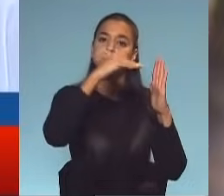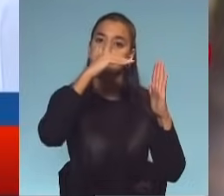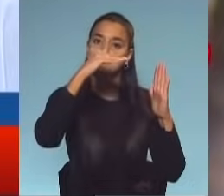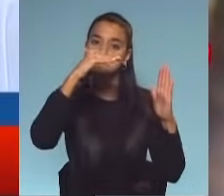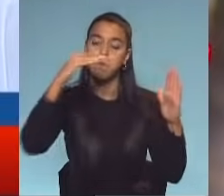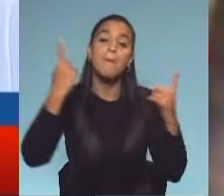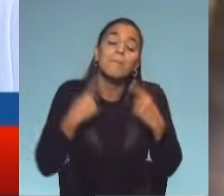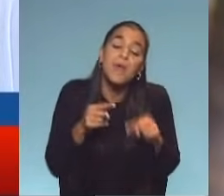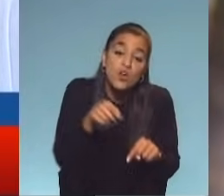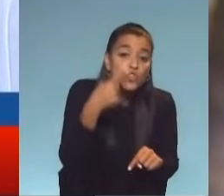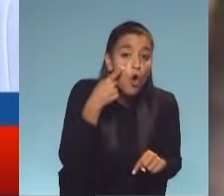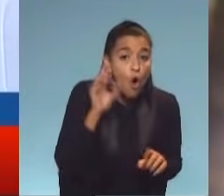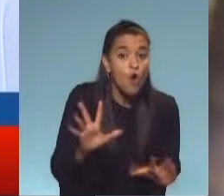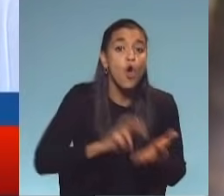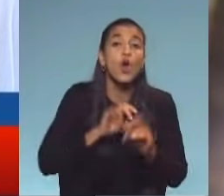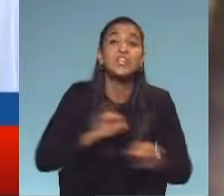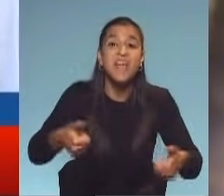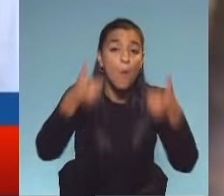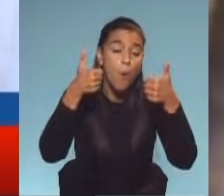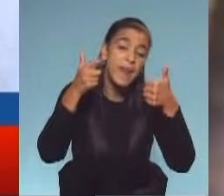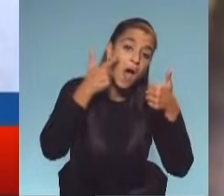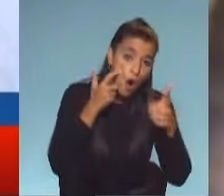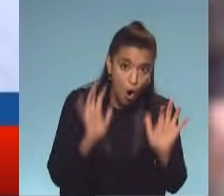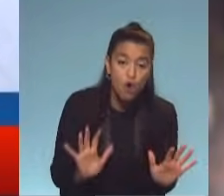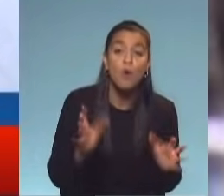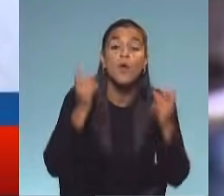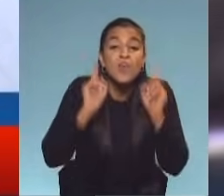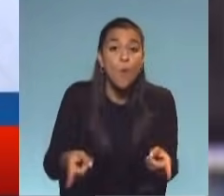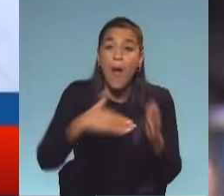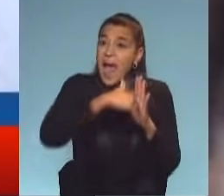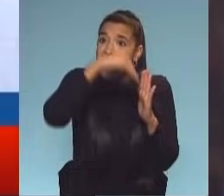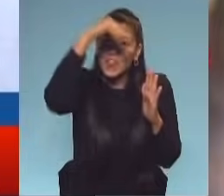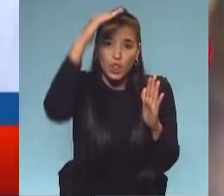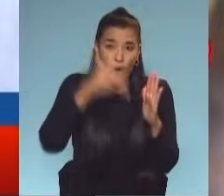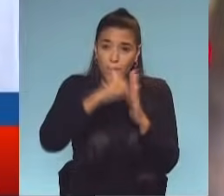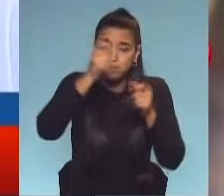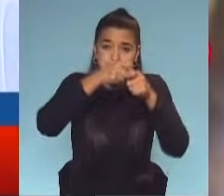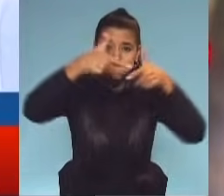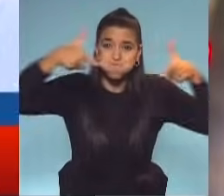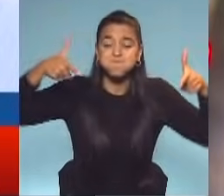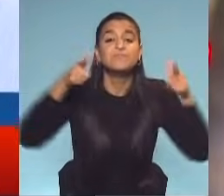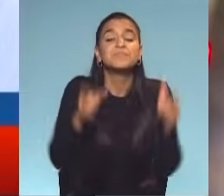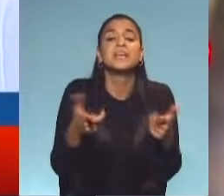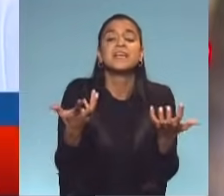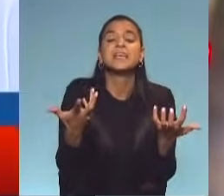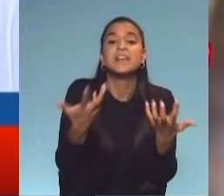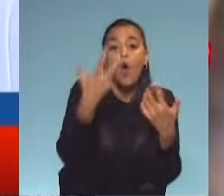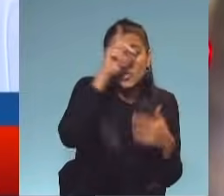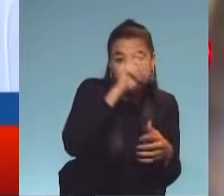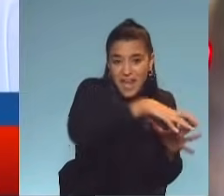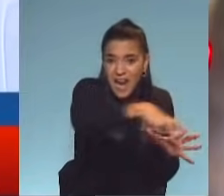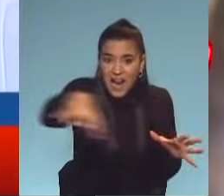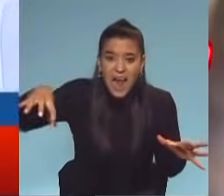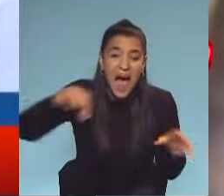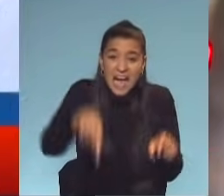hay que tomarlo entre comillas como buena noticia, porque sigue siendo un nivel extremadamente alto y el sistema de salud con ese nivel